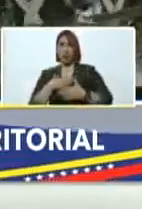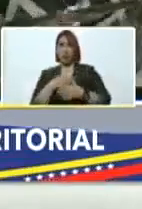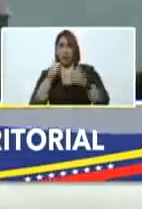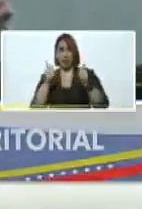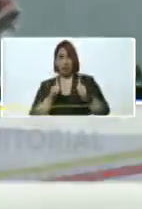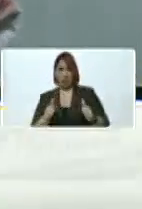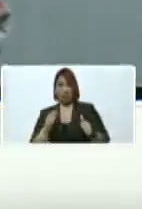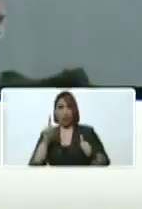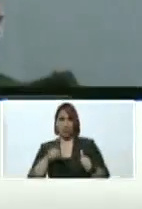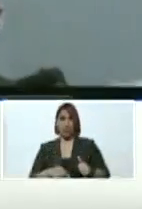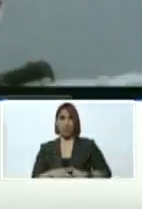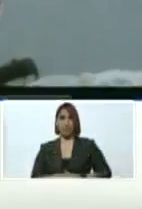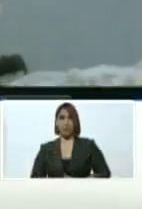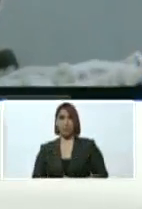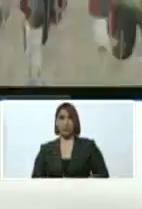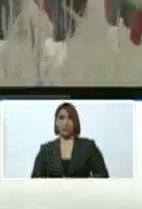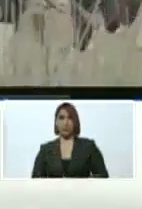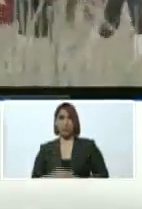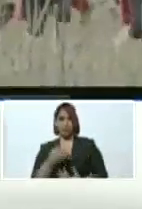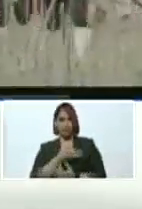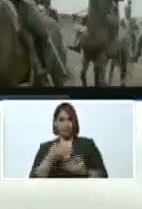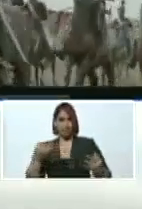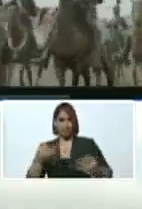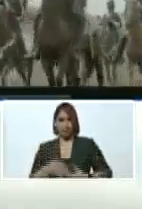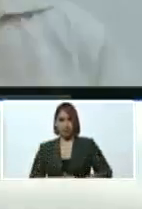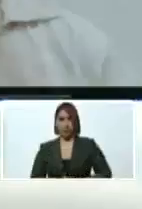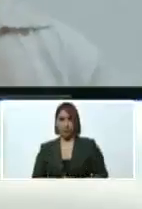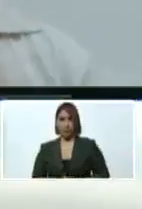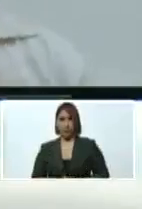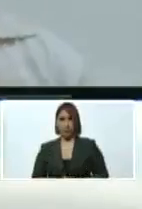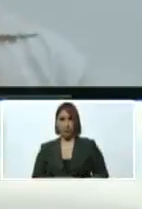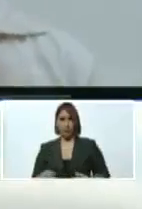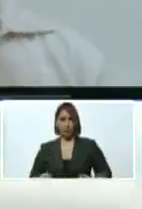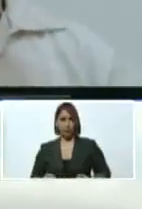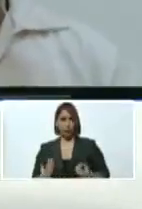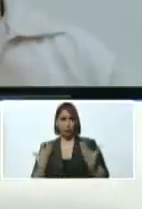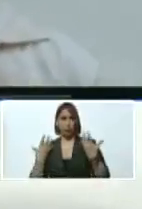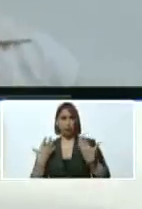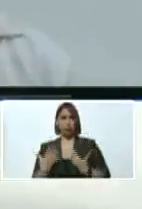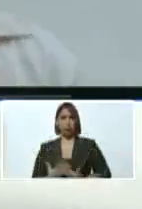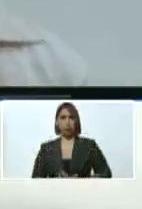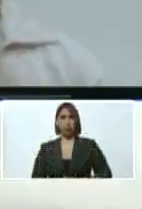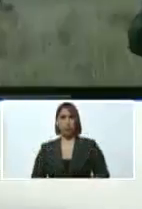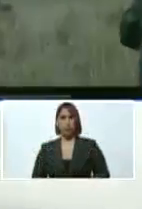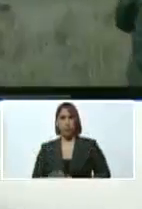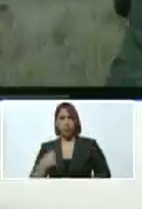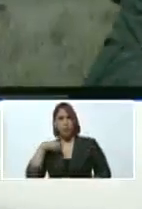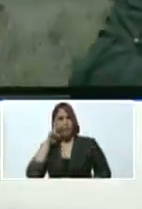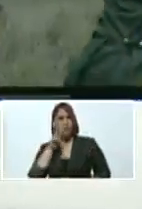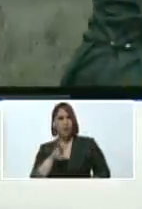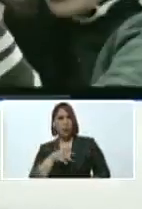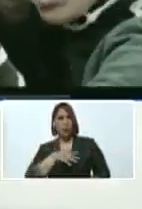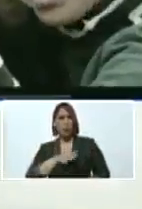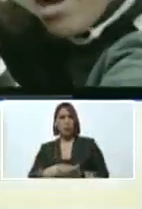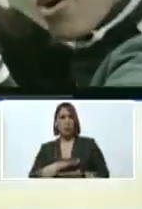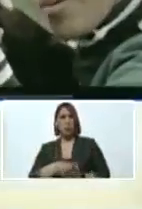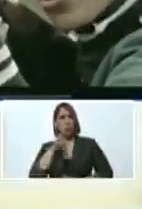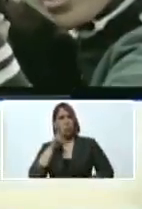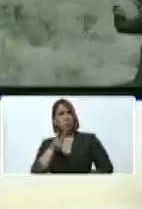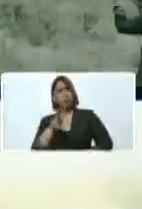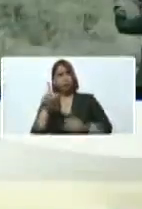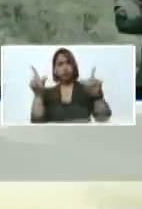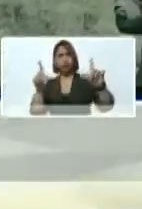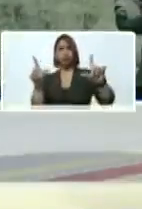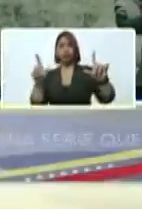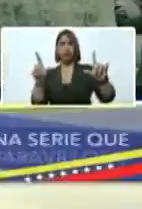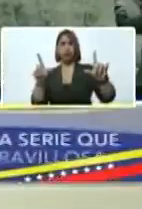impecable, extraordinaria. Uno se emociona. Yo estaba viéndolo tranquilito, tranquilito,